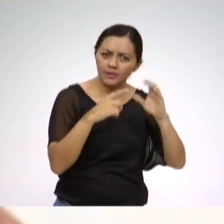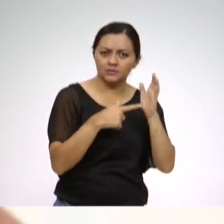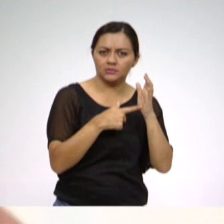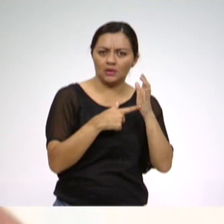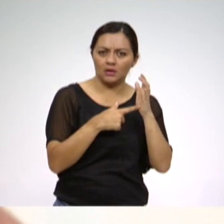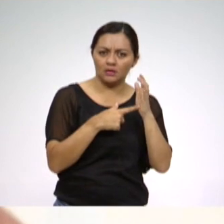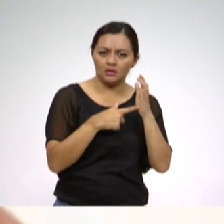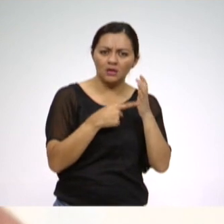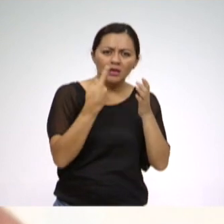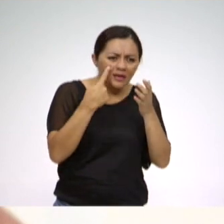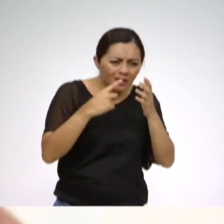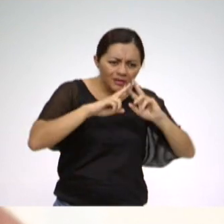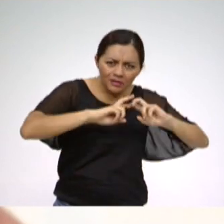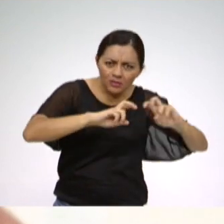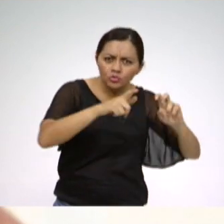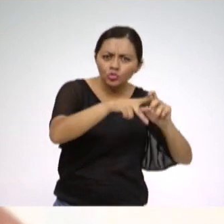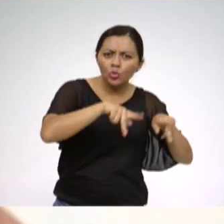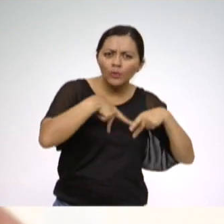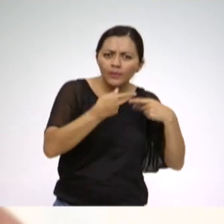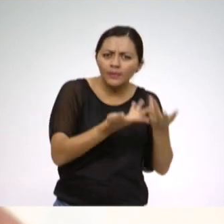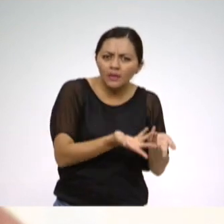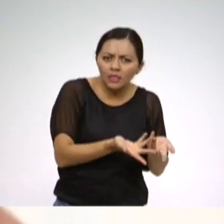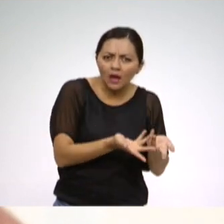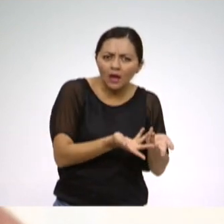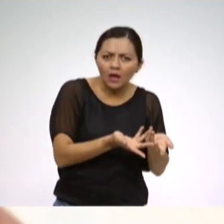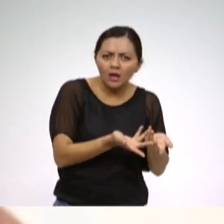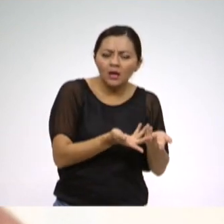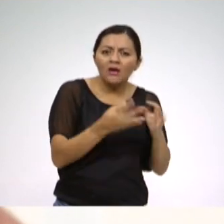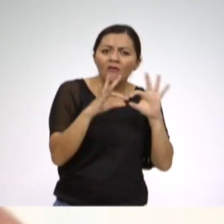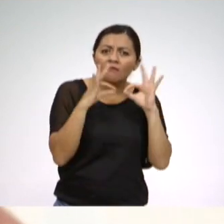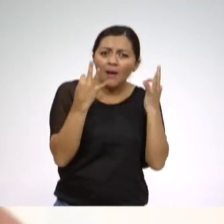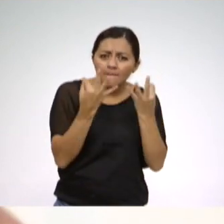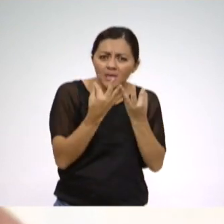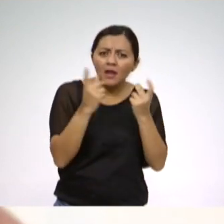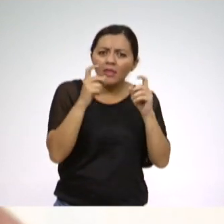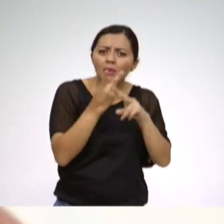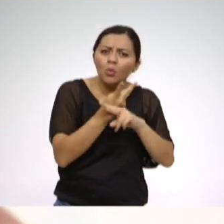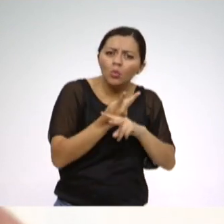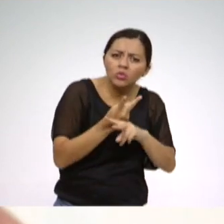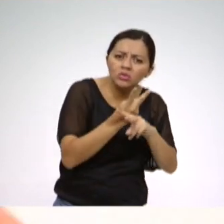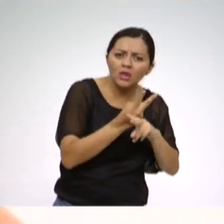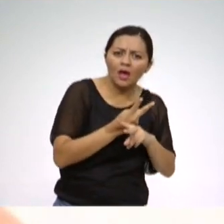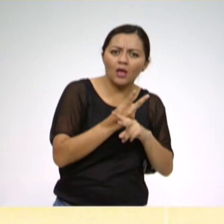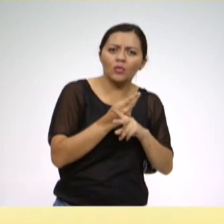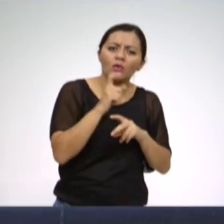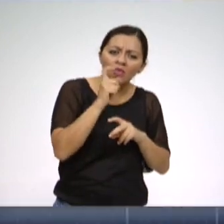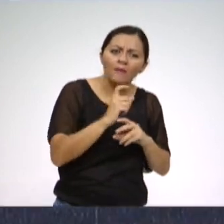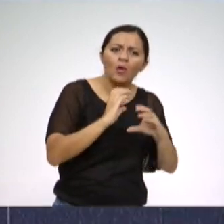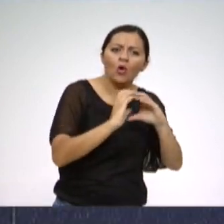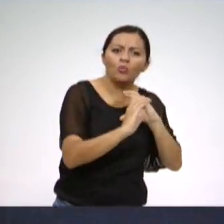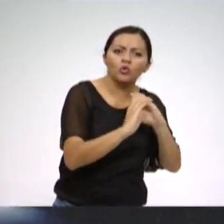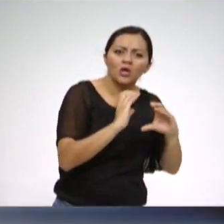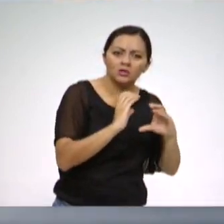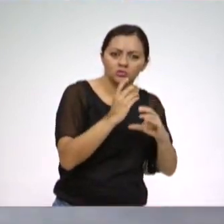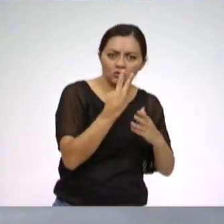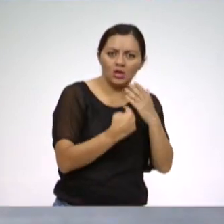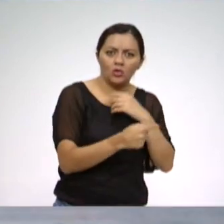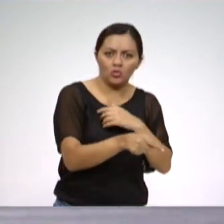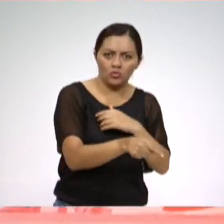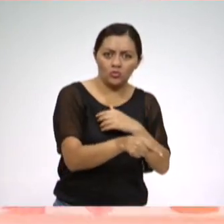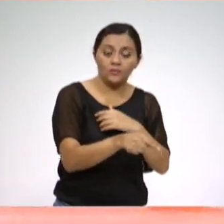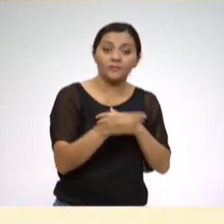lo que pasa con ellos. Entonces, el rol de la familia debería ser un rol protector, debería ser un rol de comunicación.